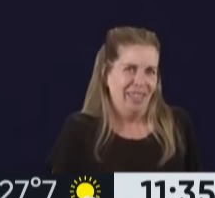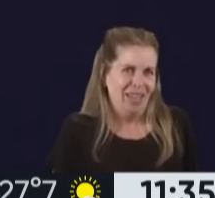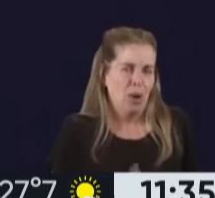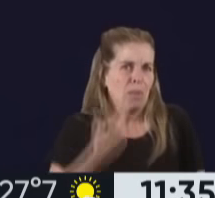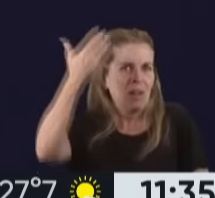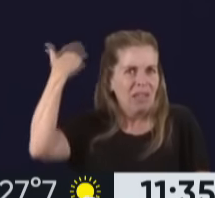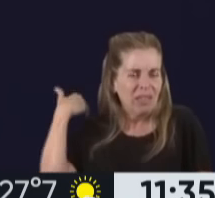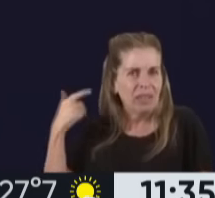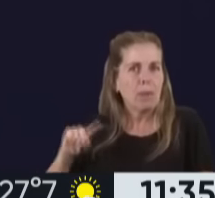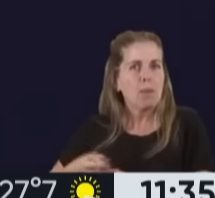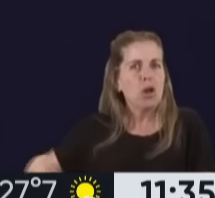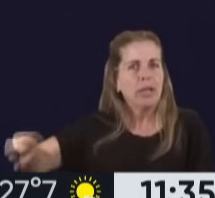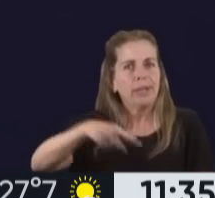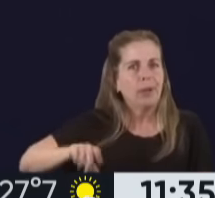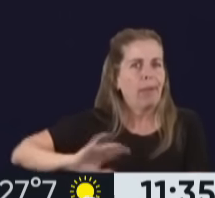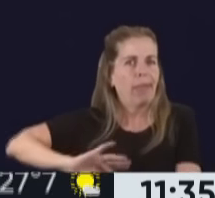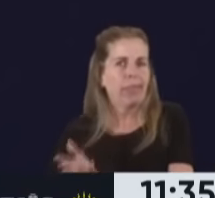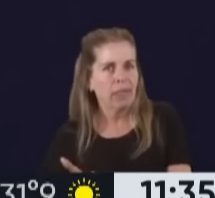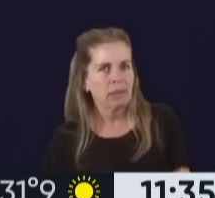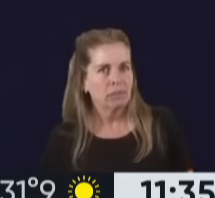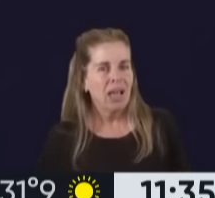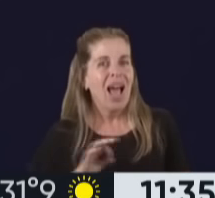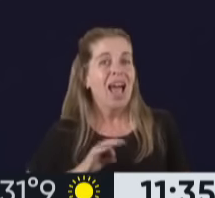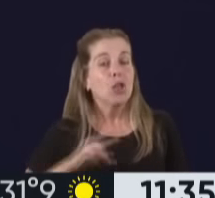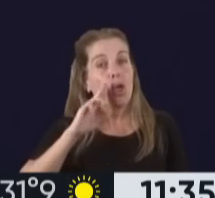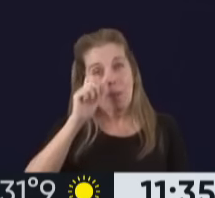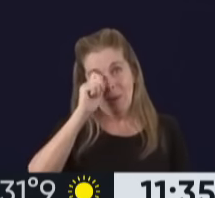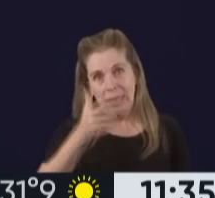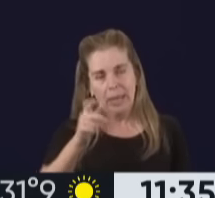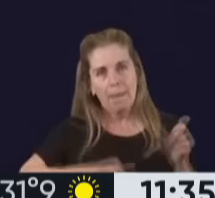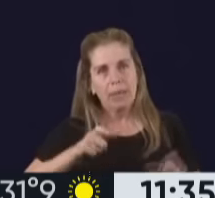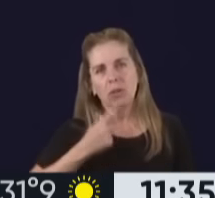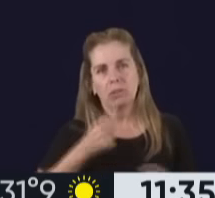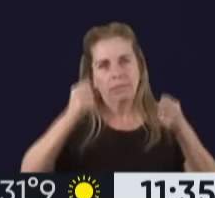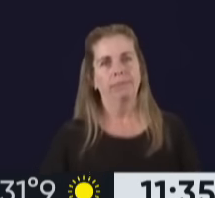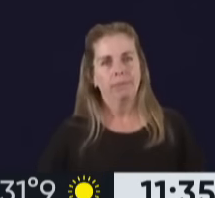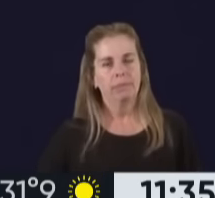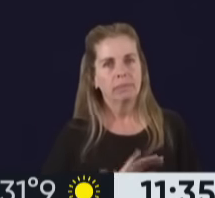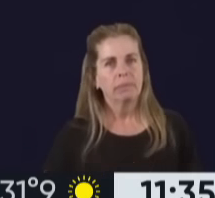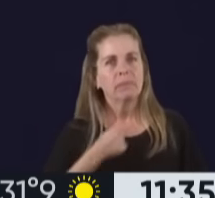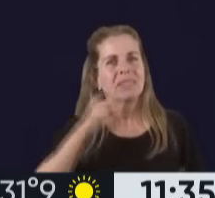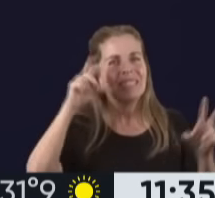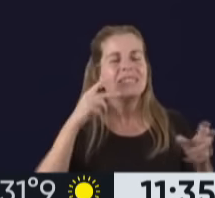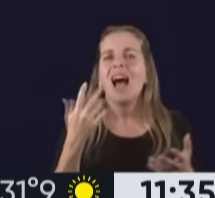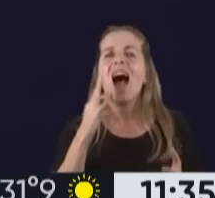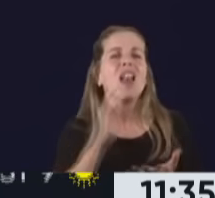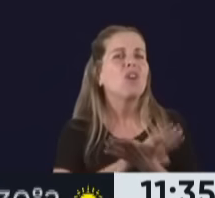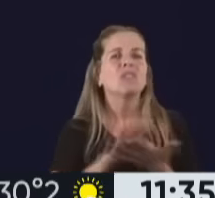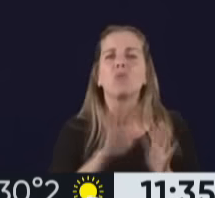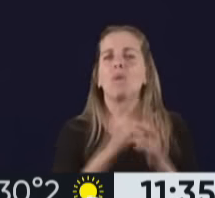devastara toda credibilidad, en 2023 los argentinos eligieron algo distinto. Argentina era un país reinado por la incertidumbre.